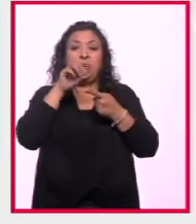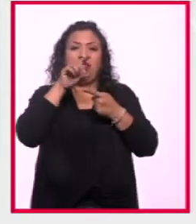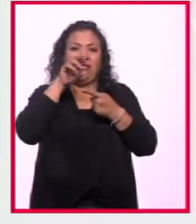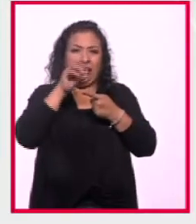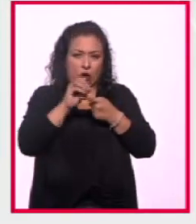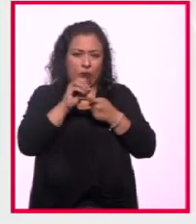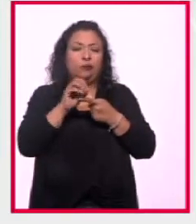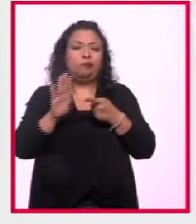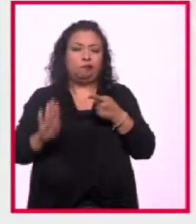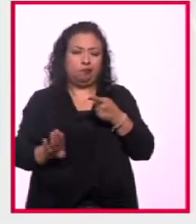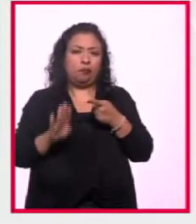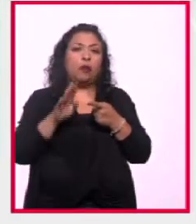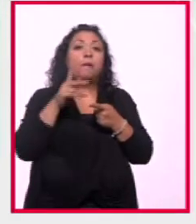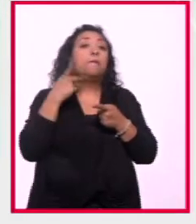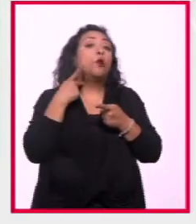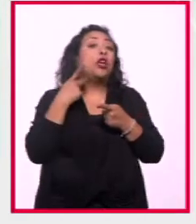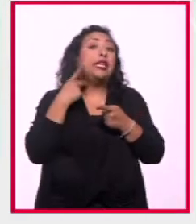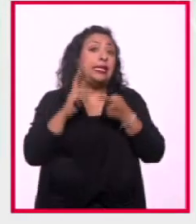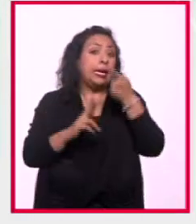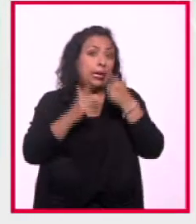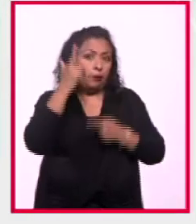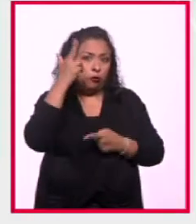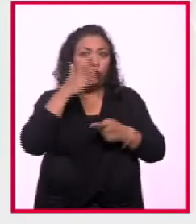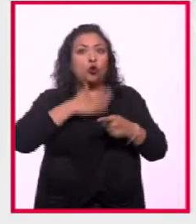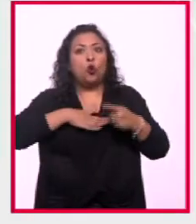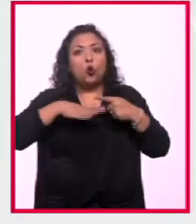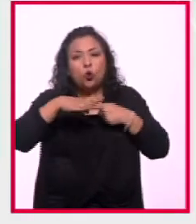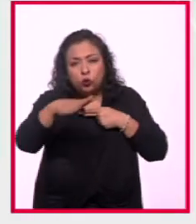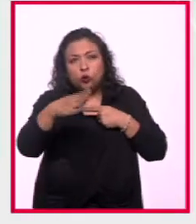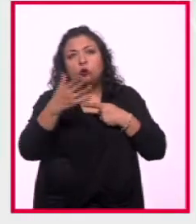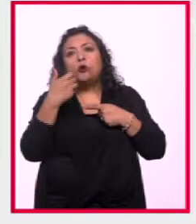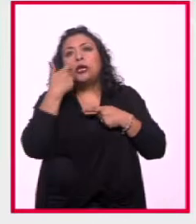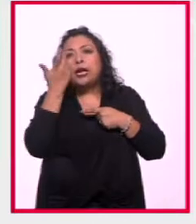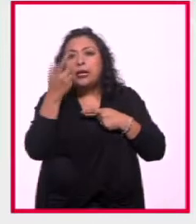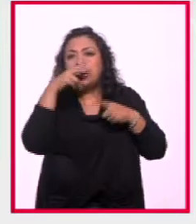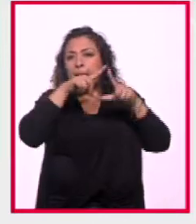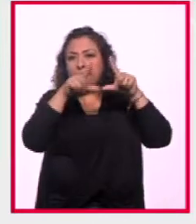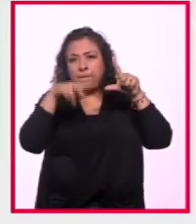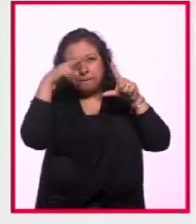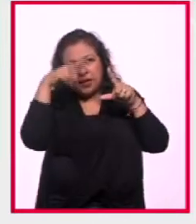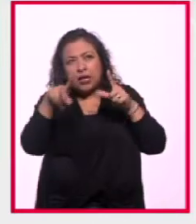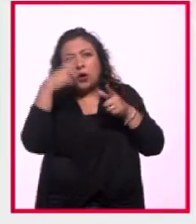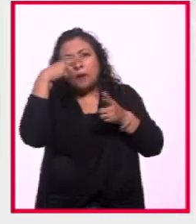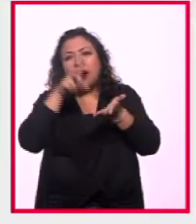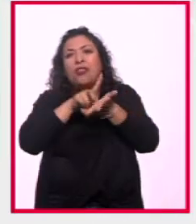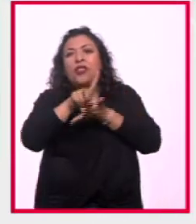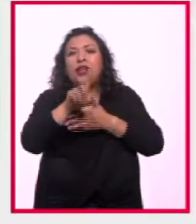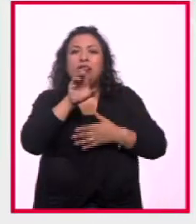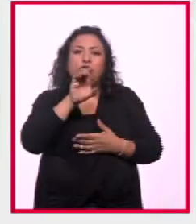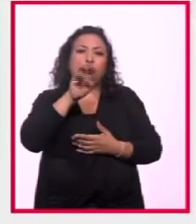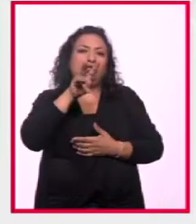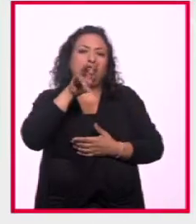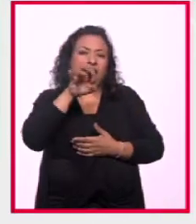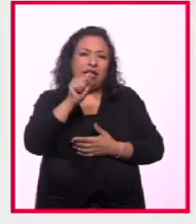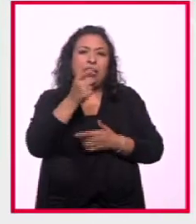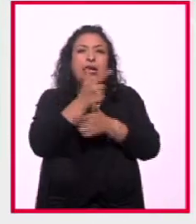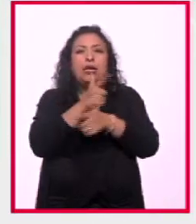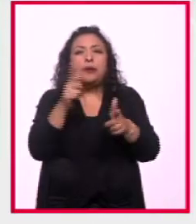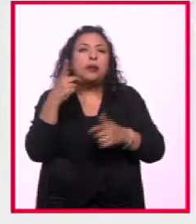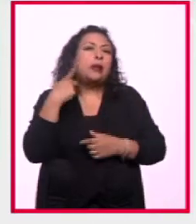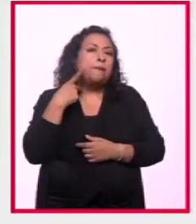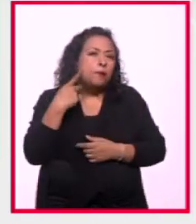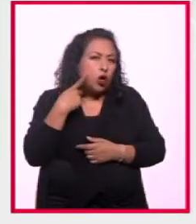que es una revolución política democrática por construir un méxico hecho de miles de derechos civiles de libertades